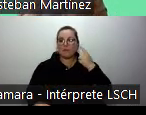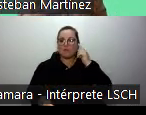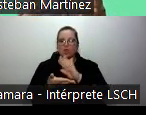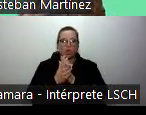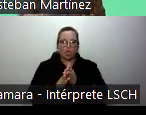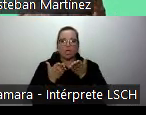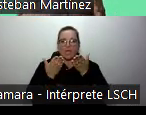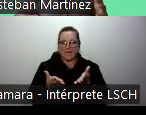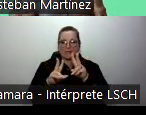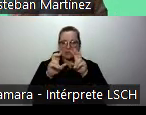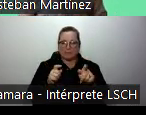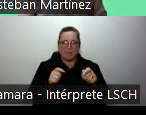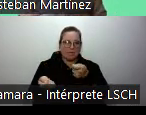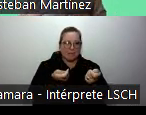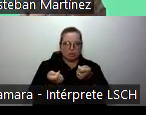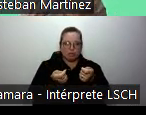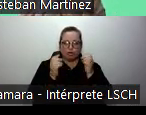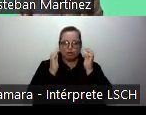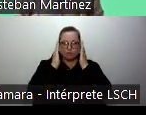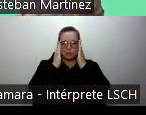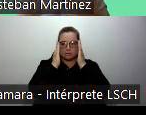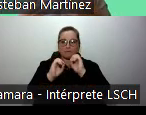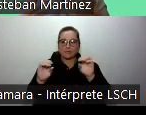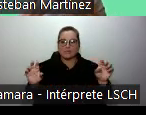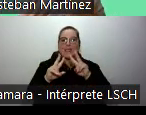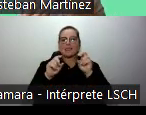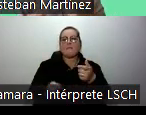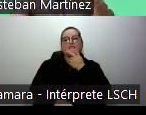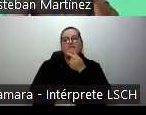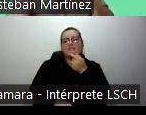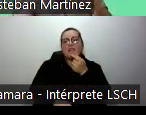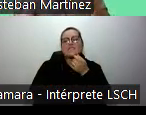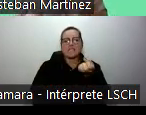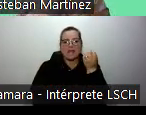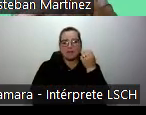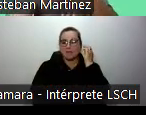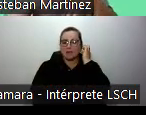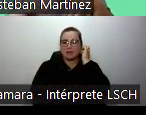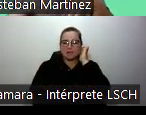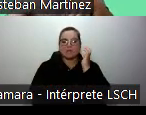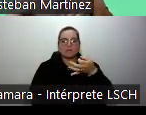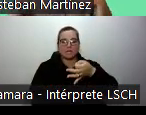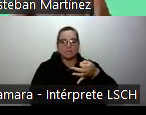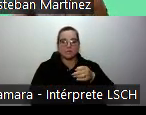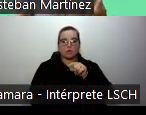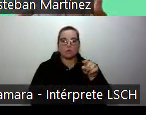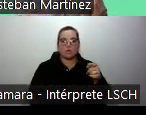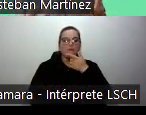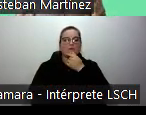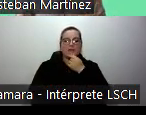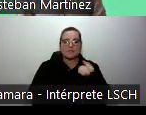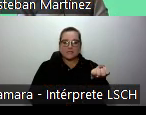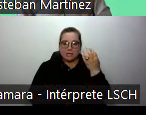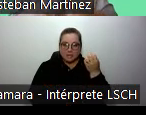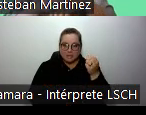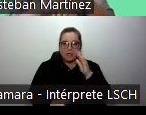es un lenguaje de gestión te lo voy a enseñar ahora de manera más coloquial más simple más fácil y te aseguro que no solamente te va a servir para tu empleabilidad y tu